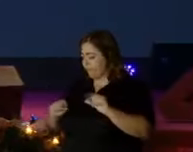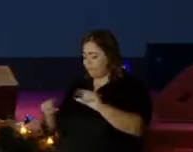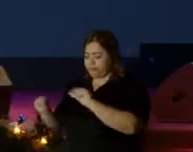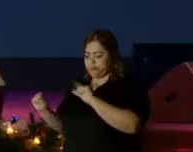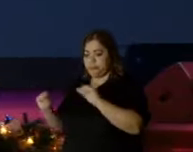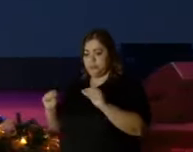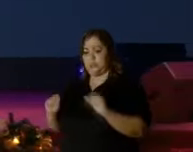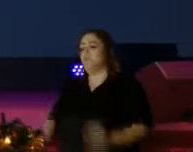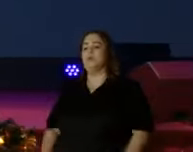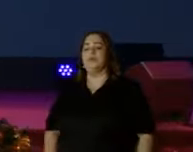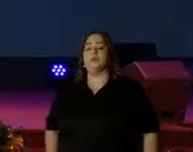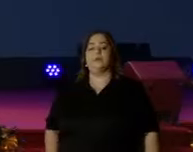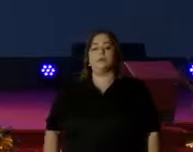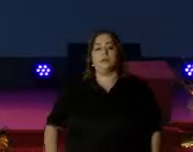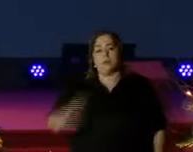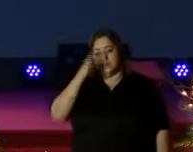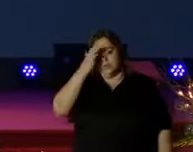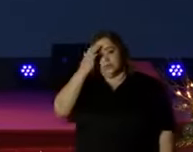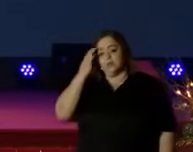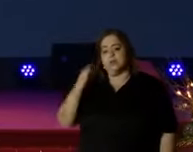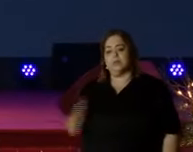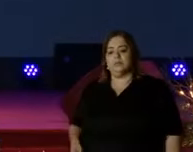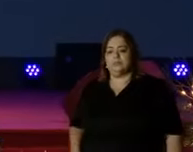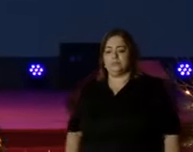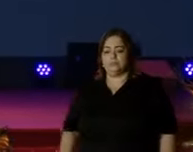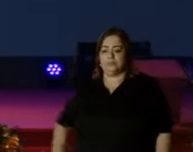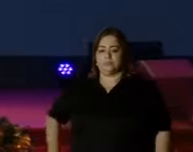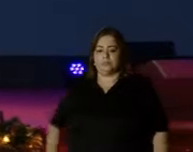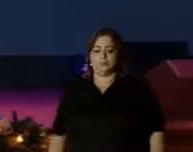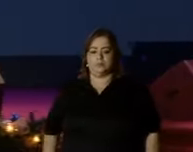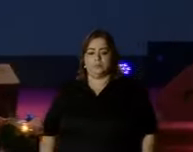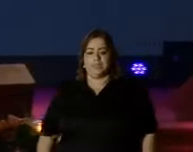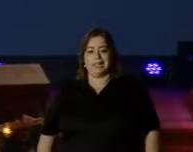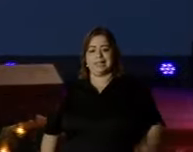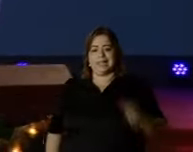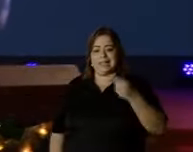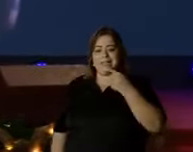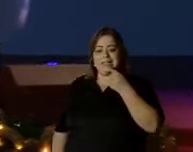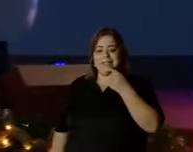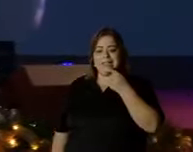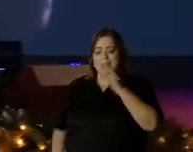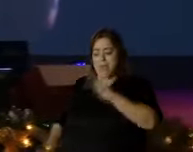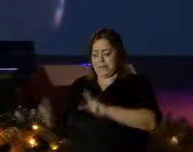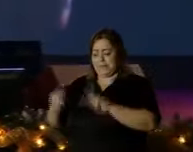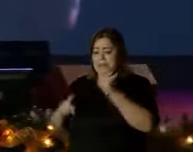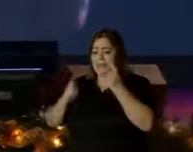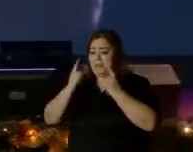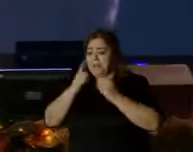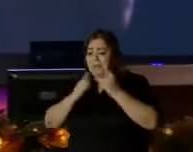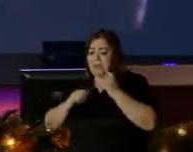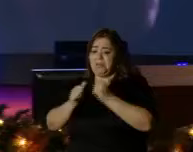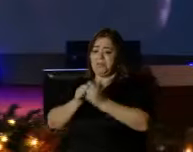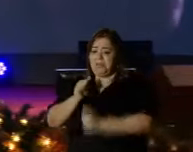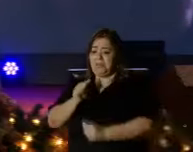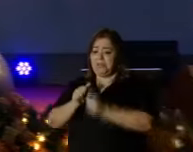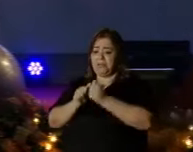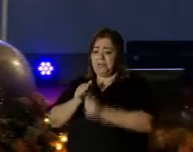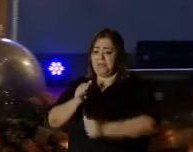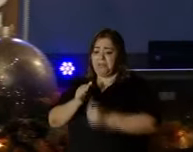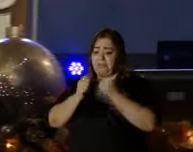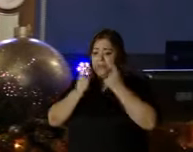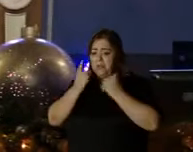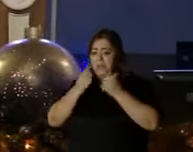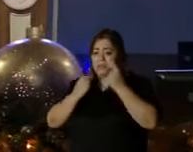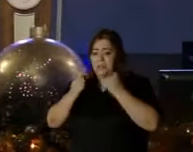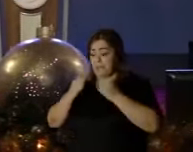que, cuando hay una tragedia, lo que hay es alboroto. Y a los que lloraban y se lamentaban mucho. Claro, la niña